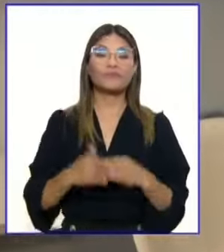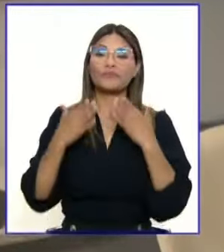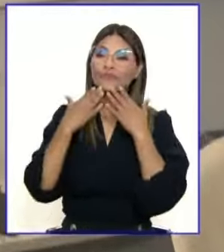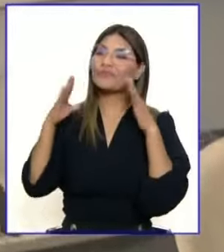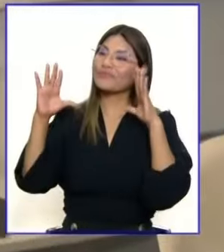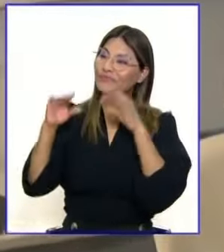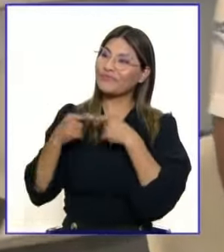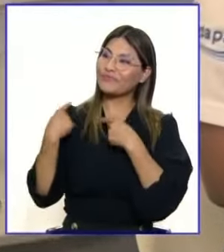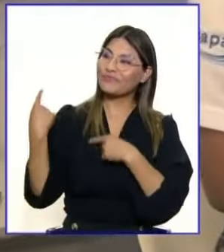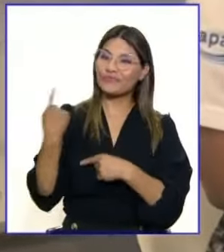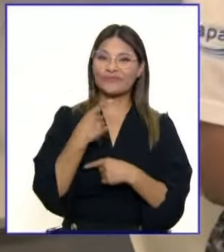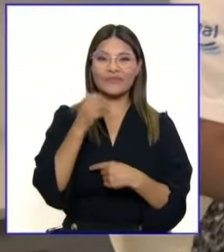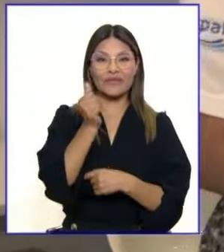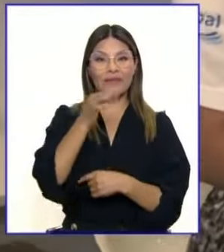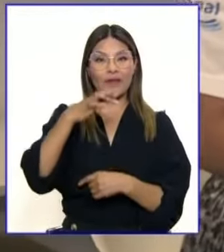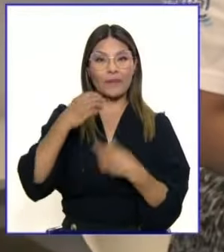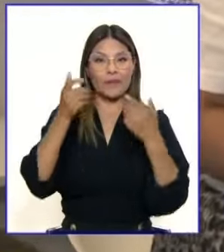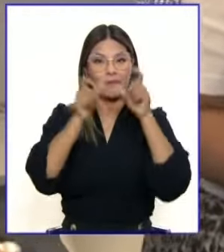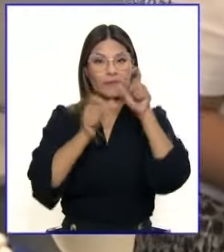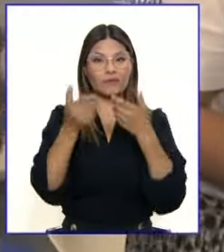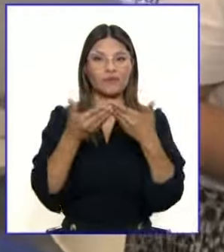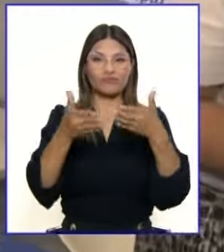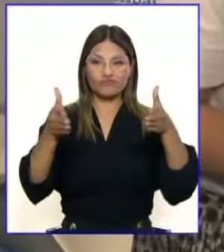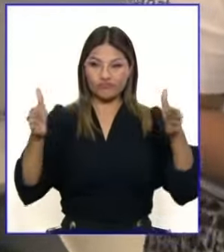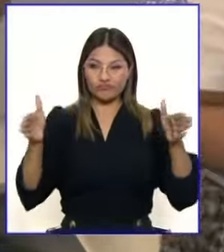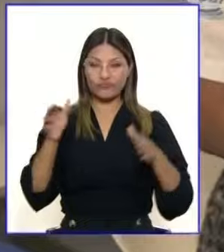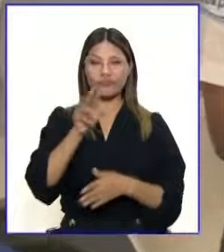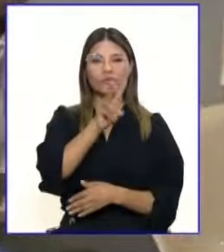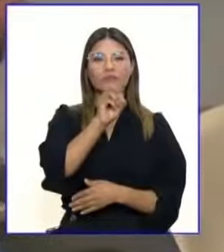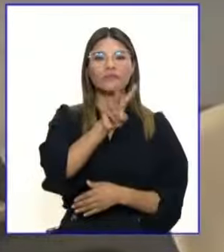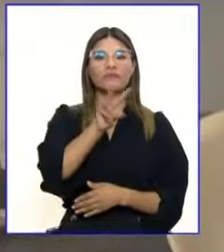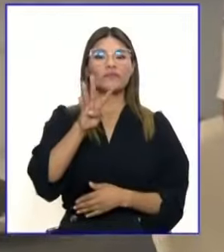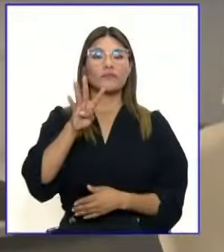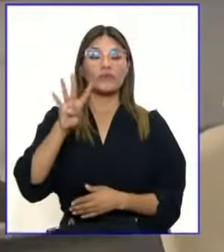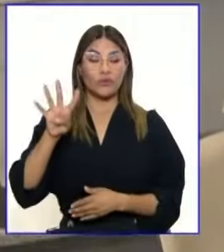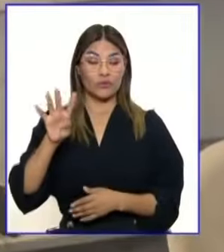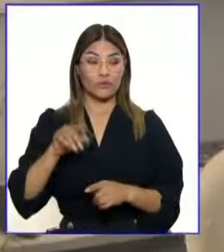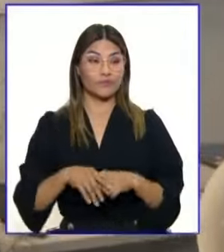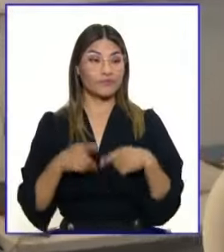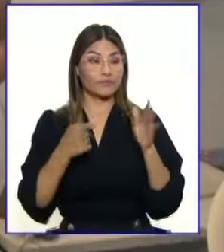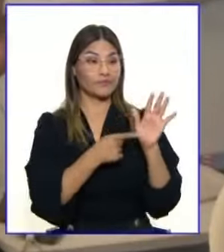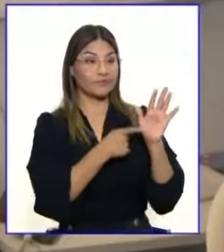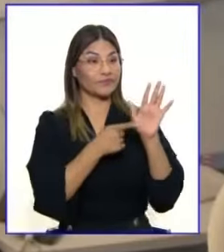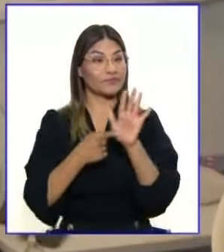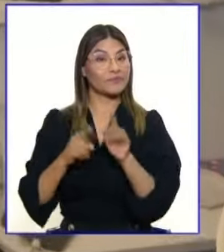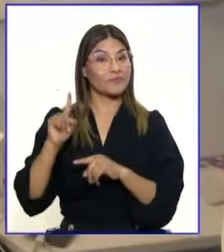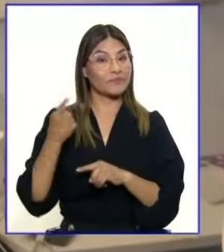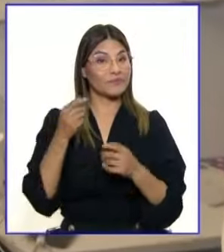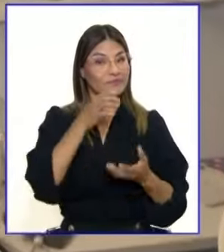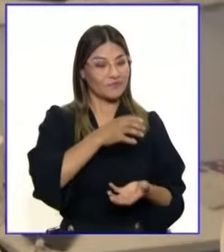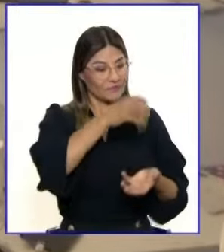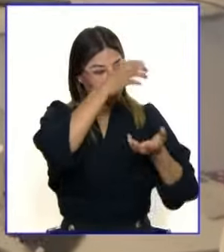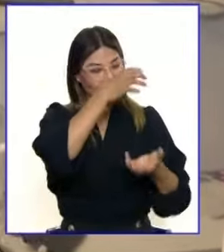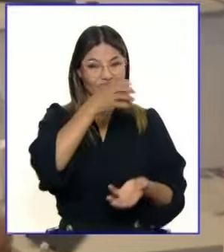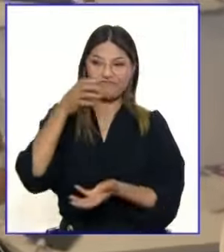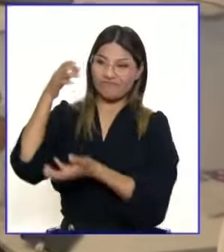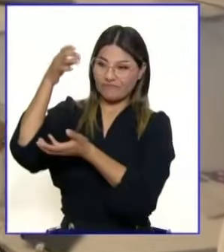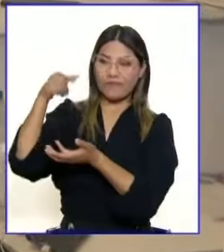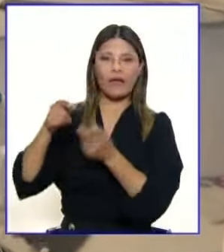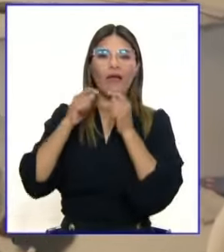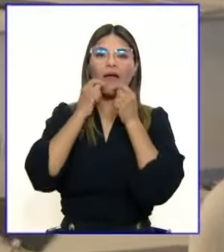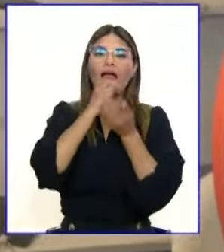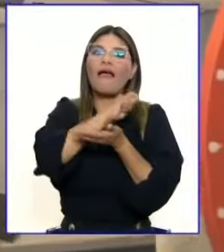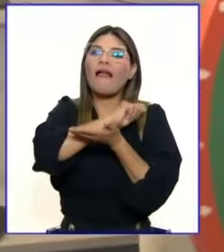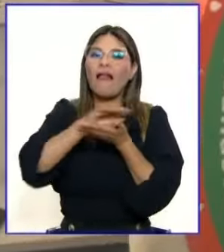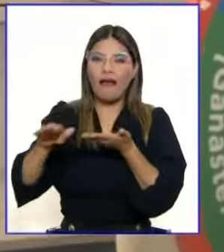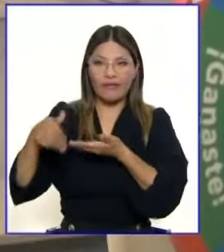el APEC Ciudadano 2024 y presentando primero nuestras botellas de agua gratuitas para todo